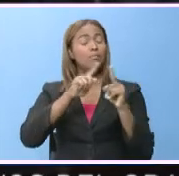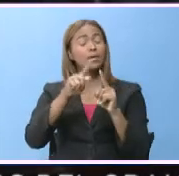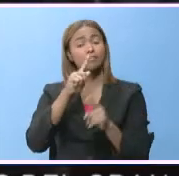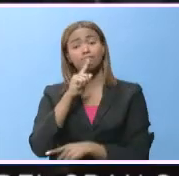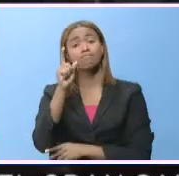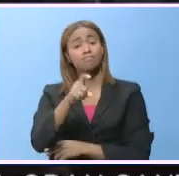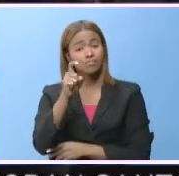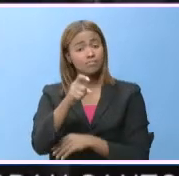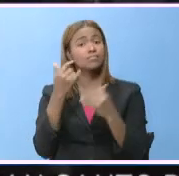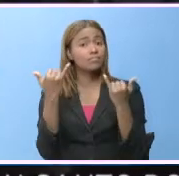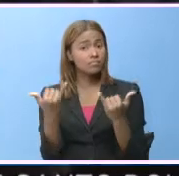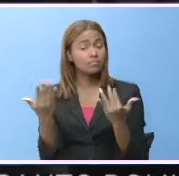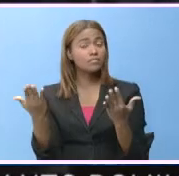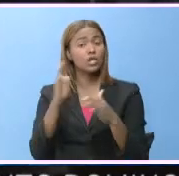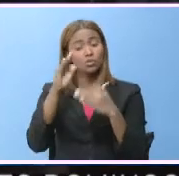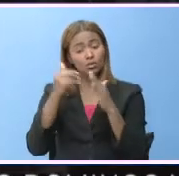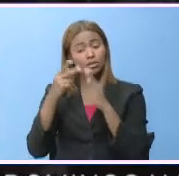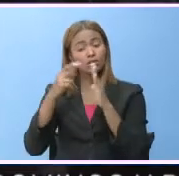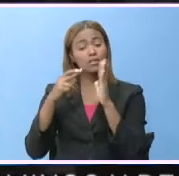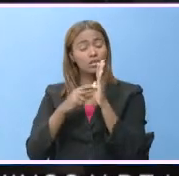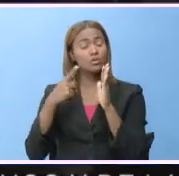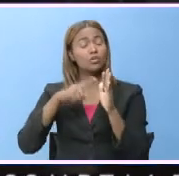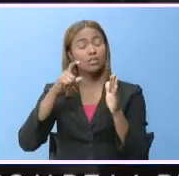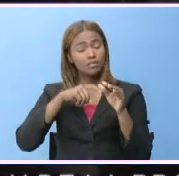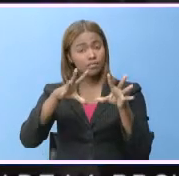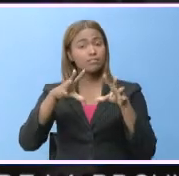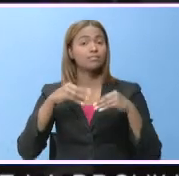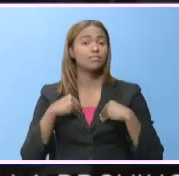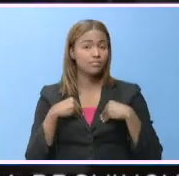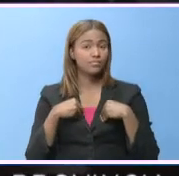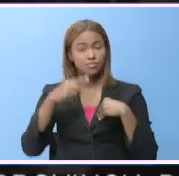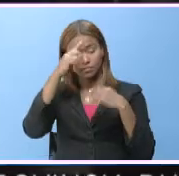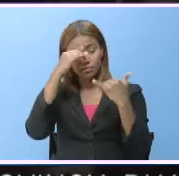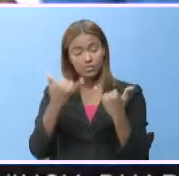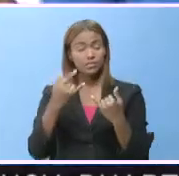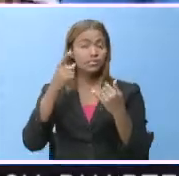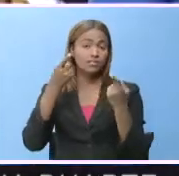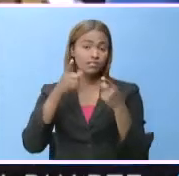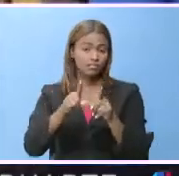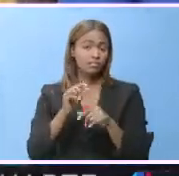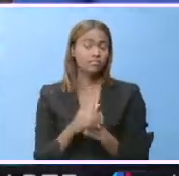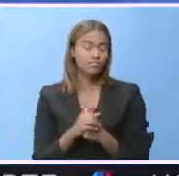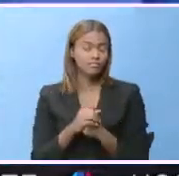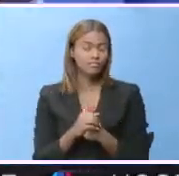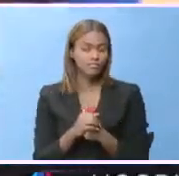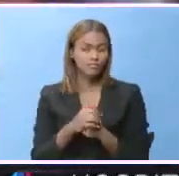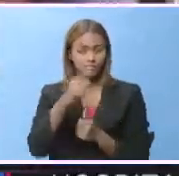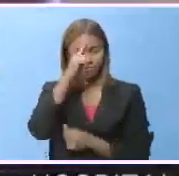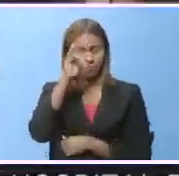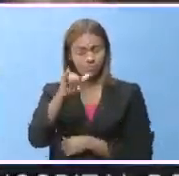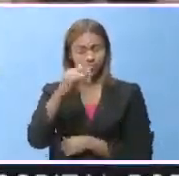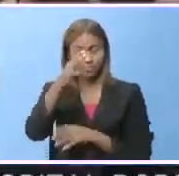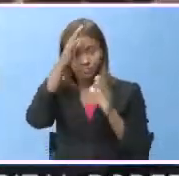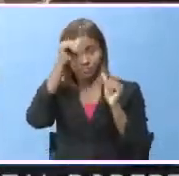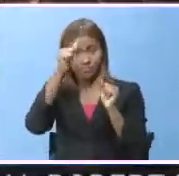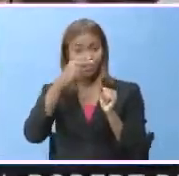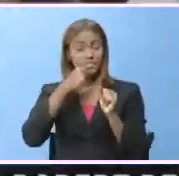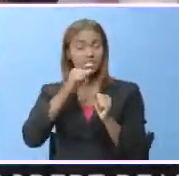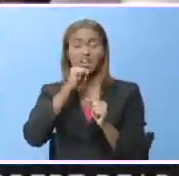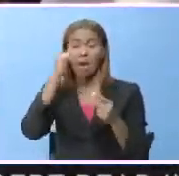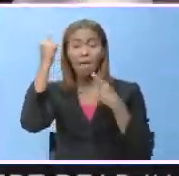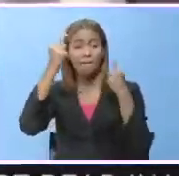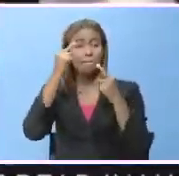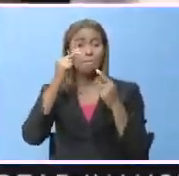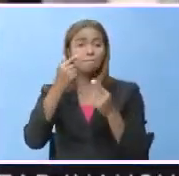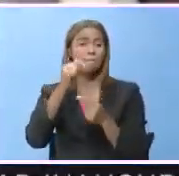desgraciadamente las medidas que tenemos que tomar en estos casos. Sobre la reelección, Abinader dijo que no ha pensado ni